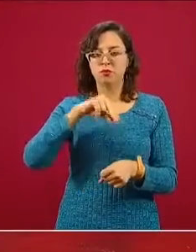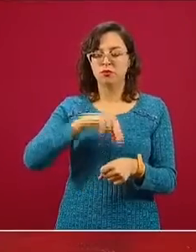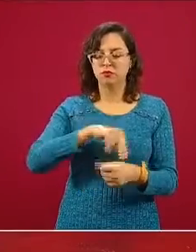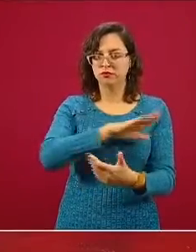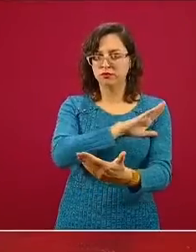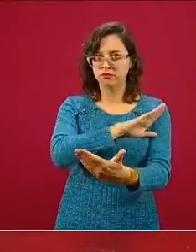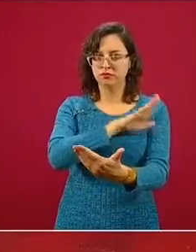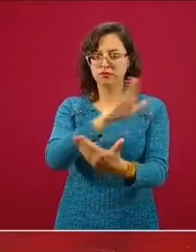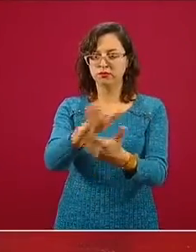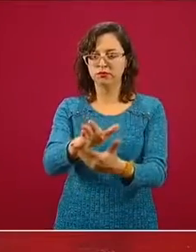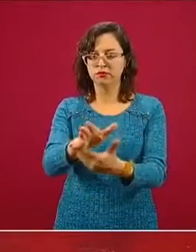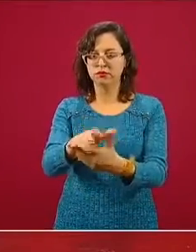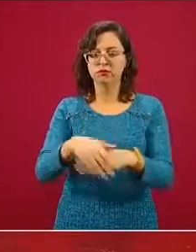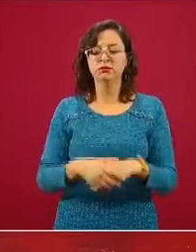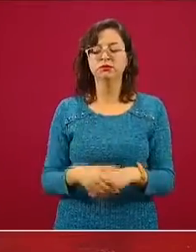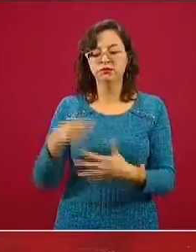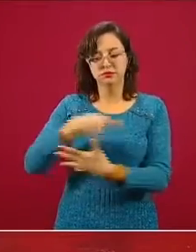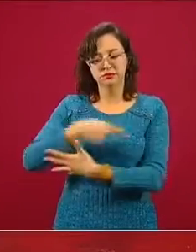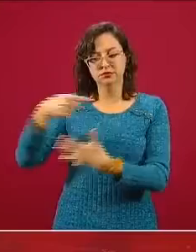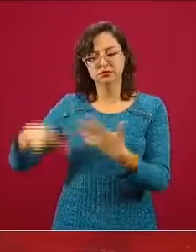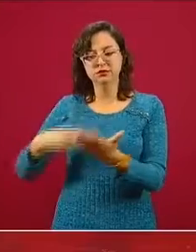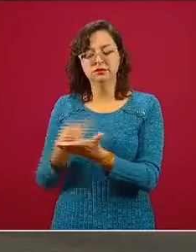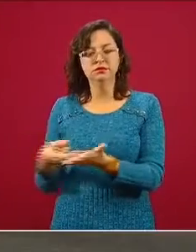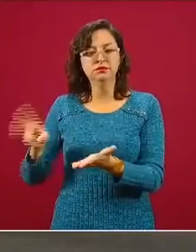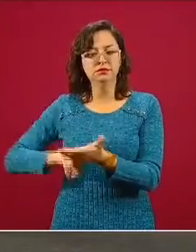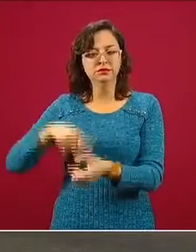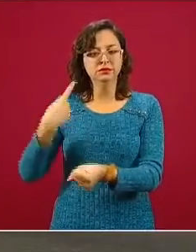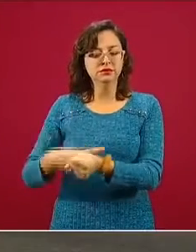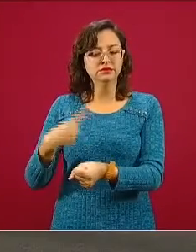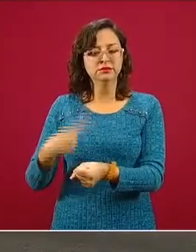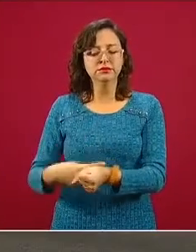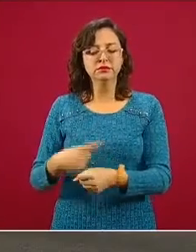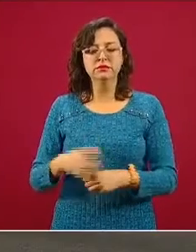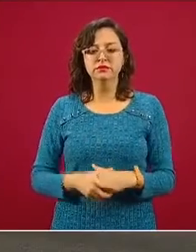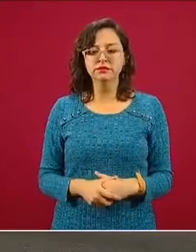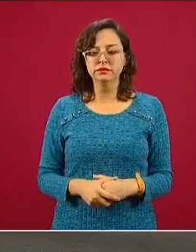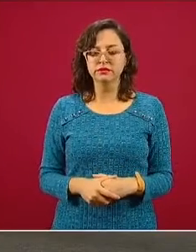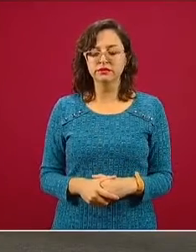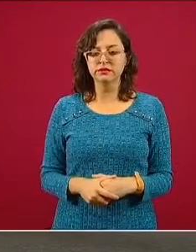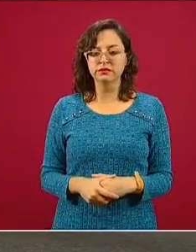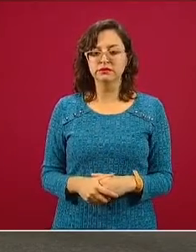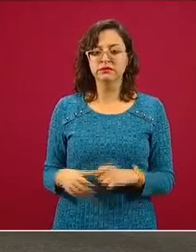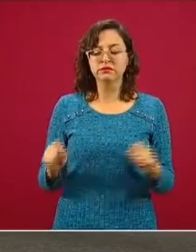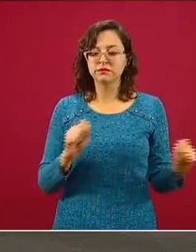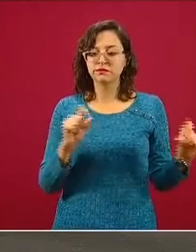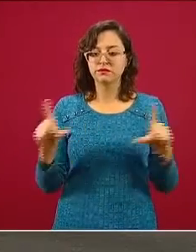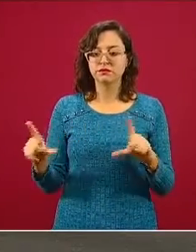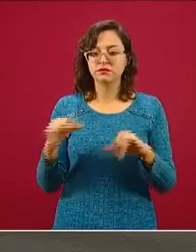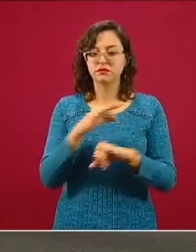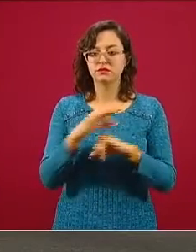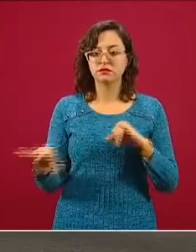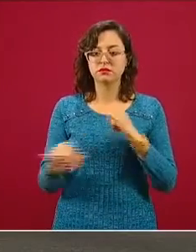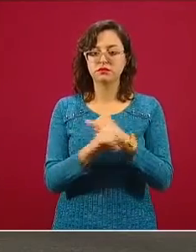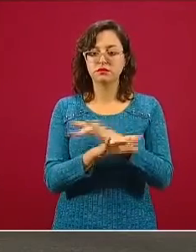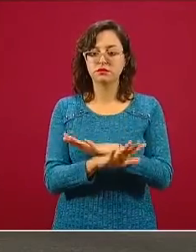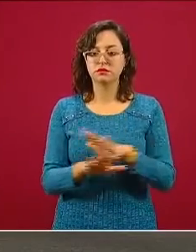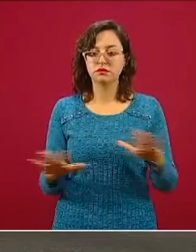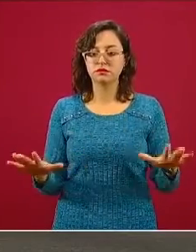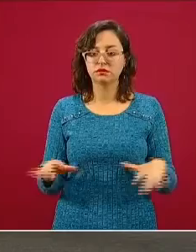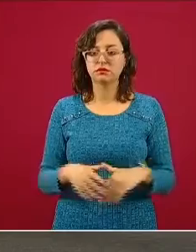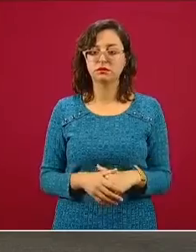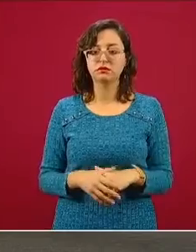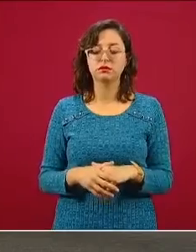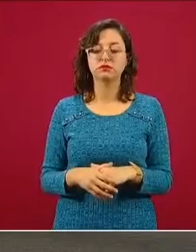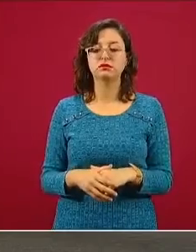de salud si se tiene estas condiciones de riesgo. Vamos a ver la última diapositiva del informe técnico, que es